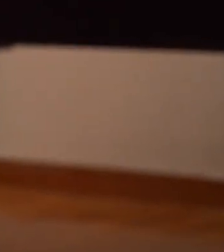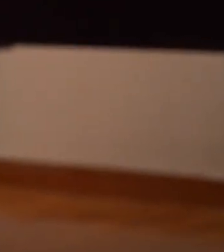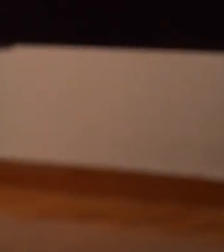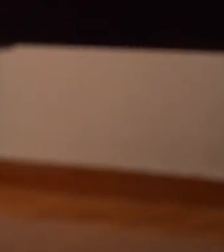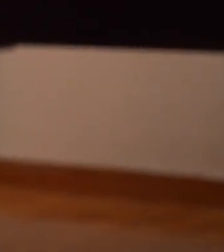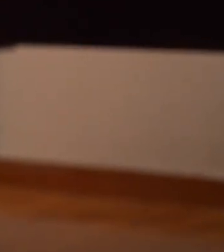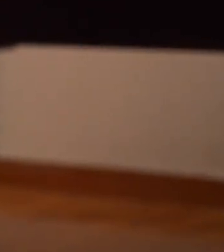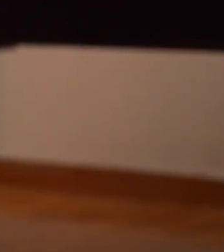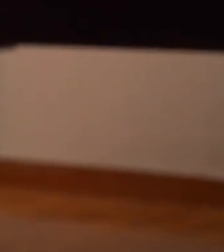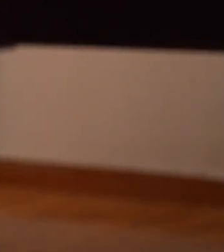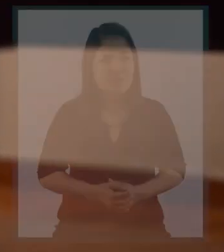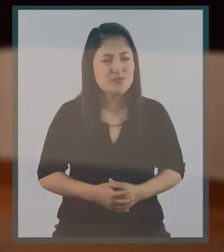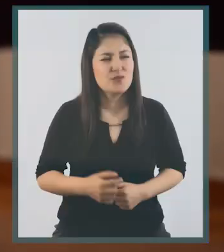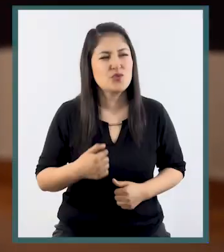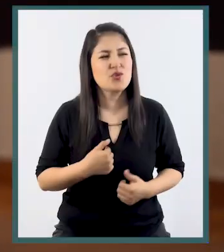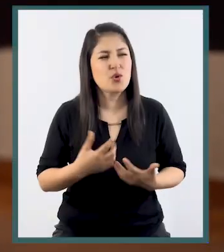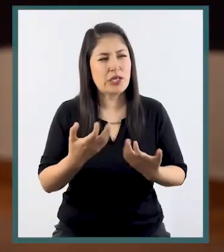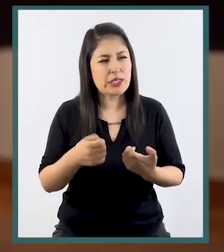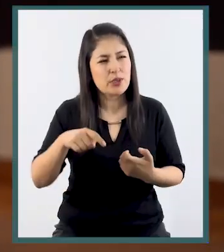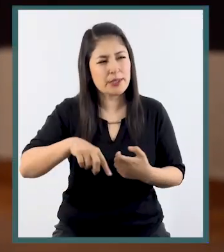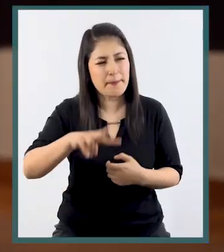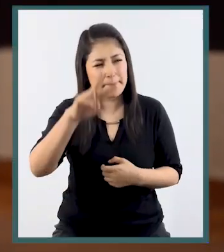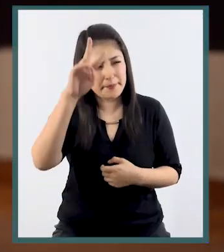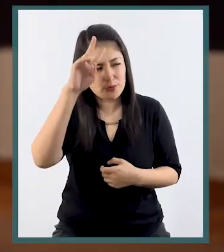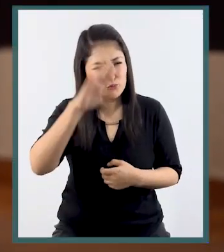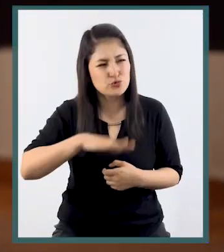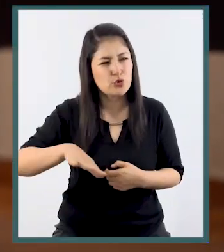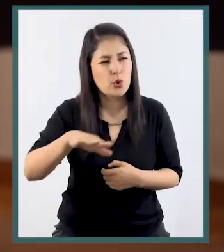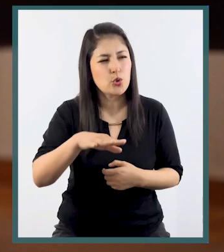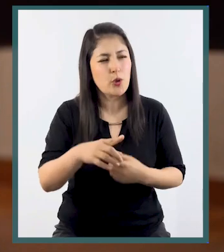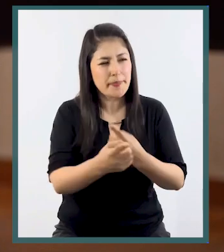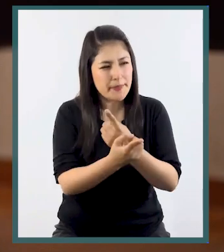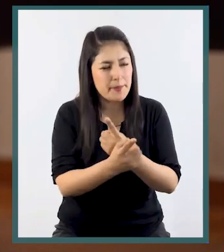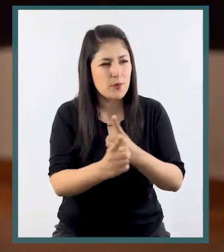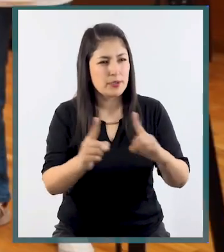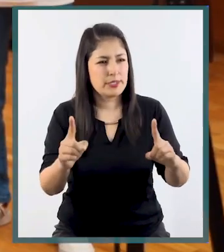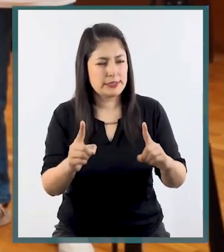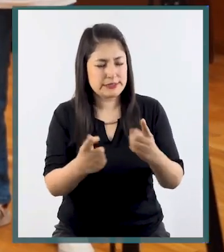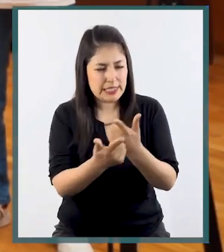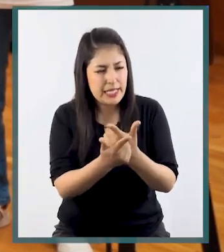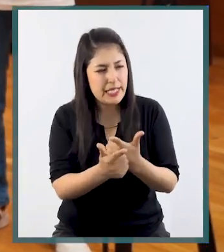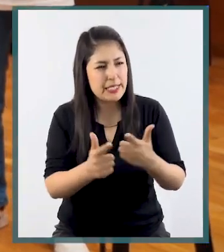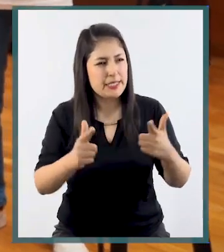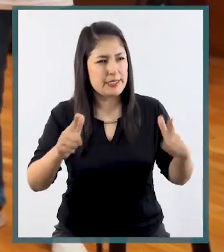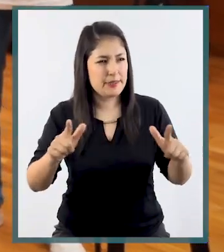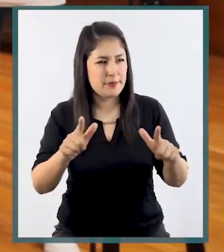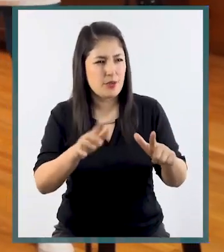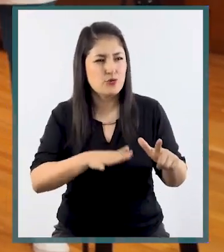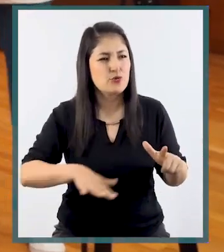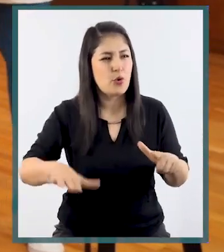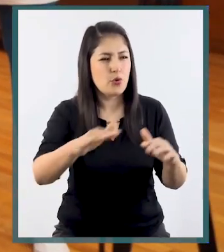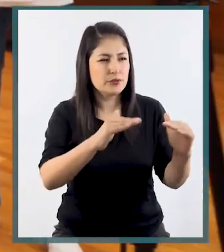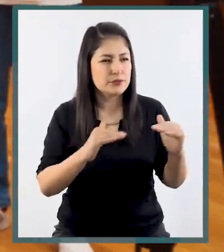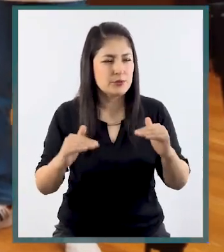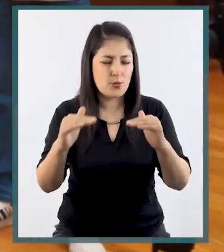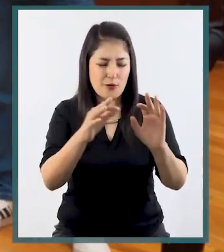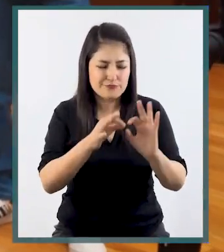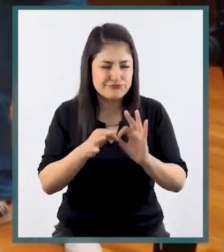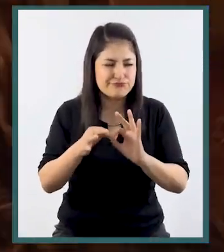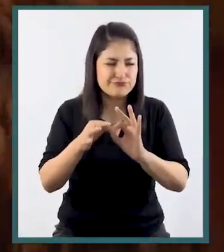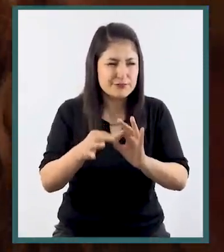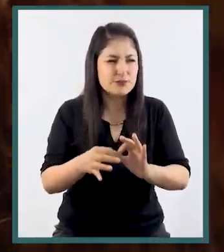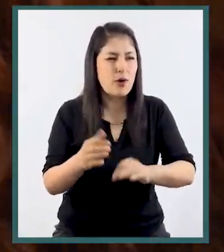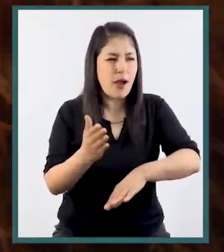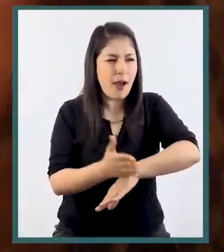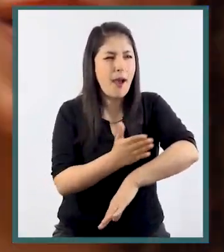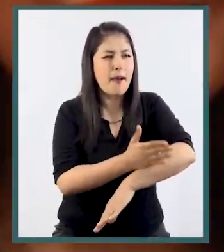A mí me gustaría un país más democrático, donde hay una libertad de opinión para todos, para que así como que el Perú sea más unido y